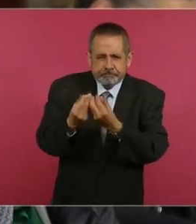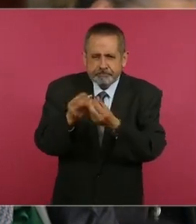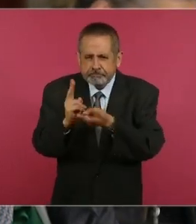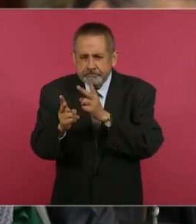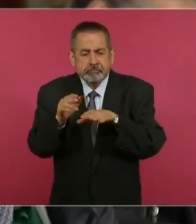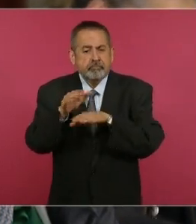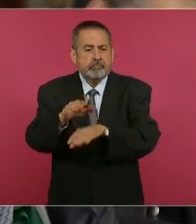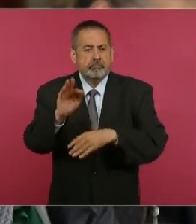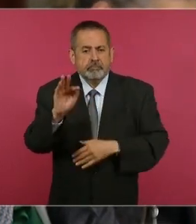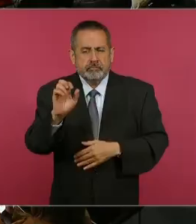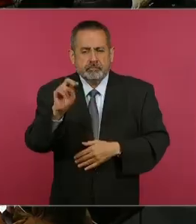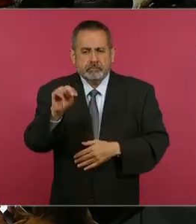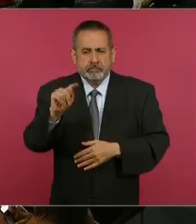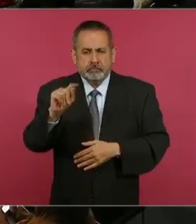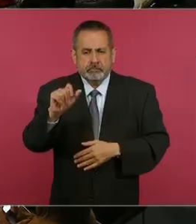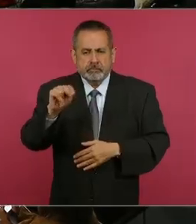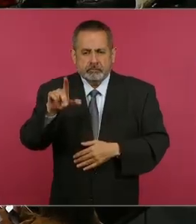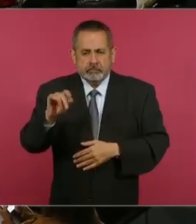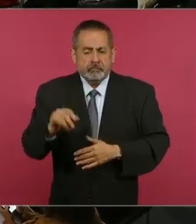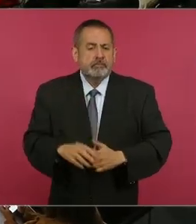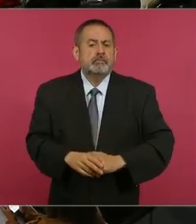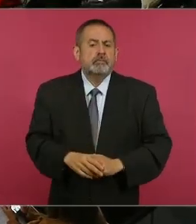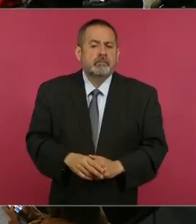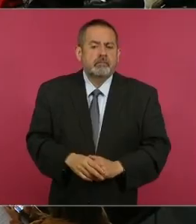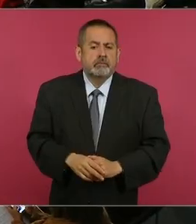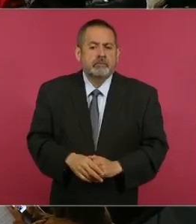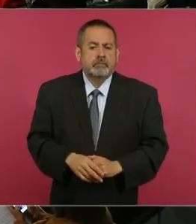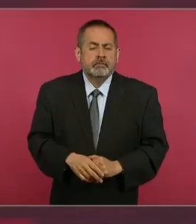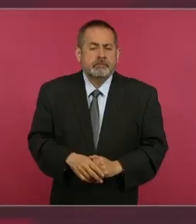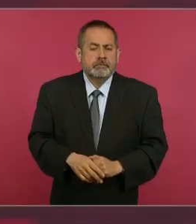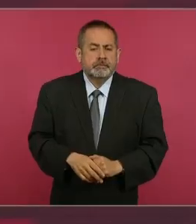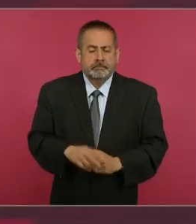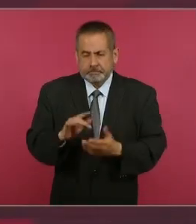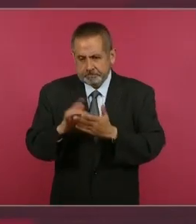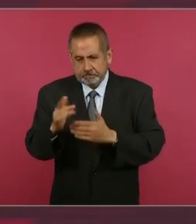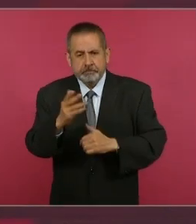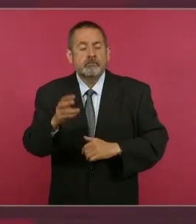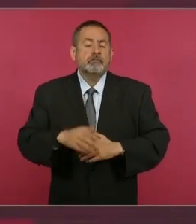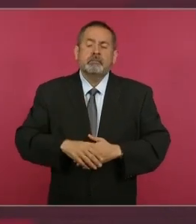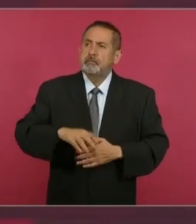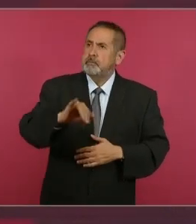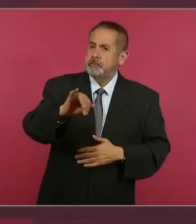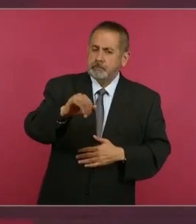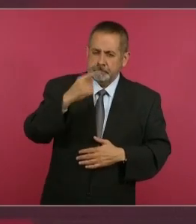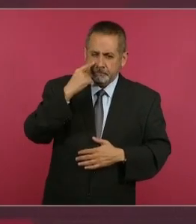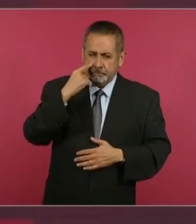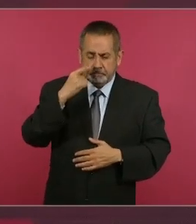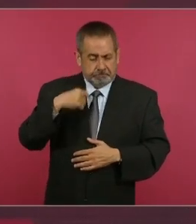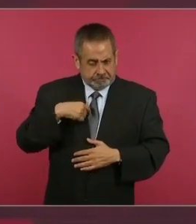otros temas. Muchas gracias, presidente. Sí, vamos a esa reunión de